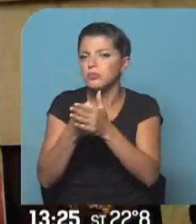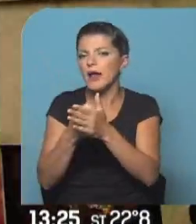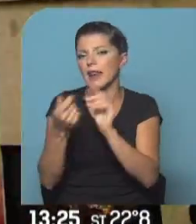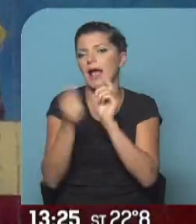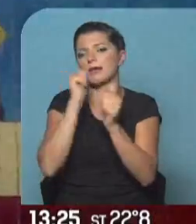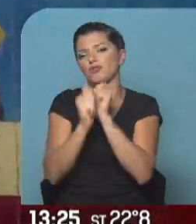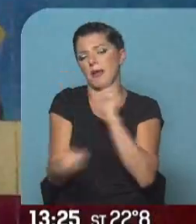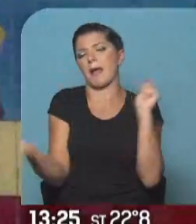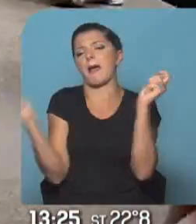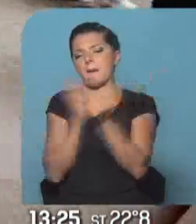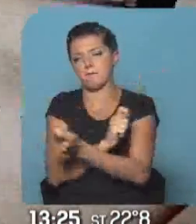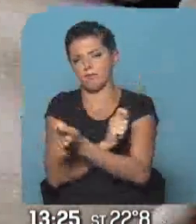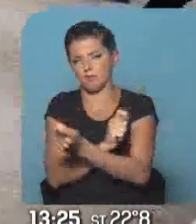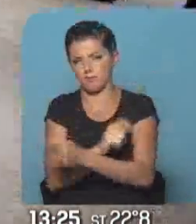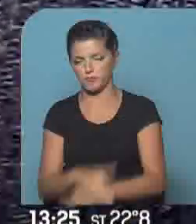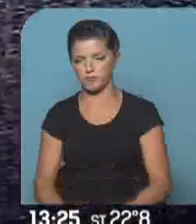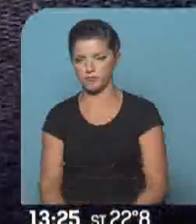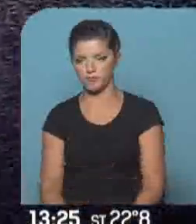historia.